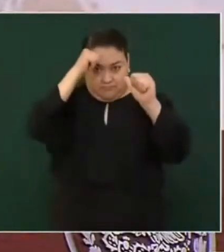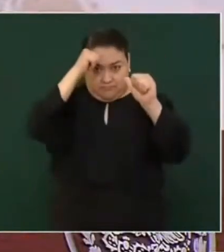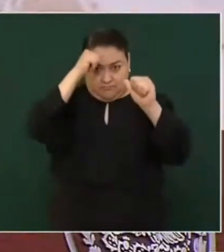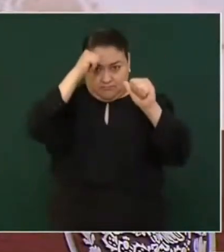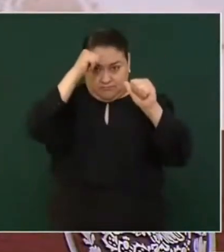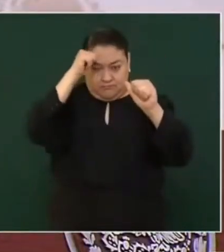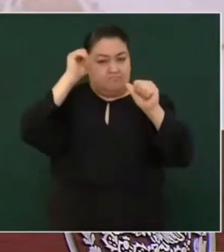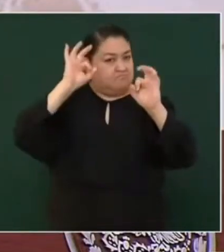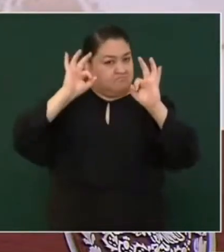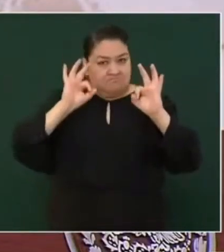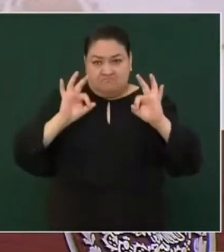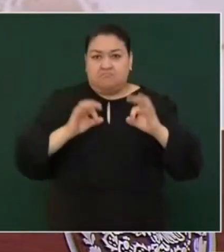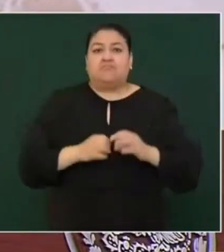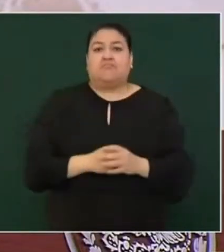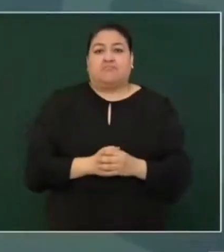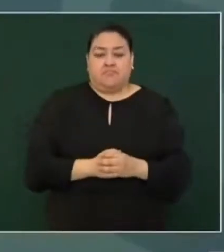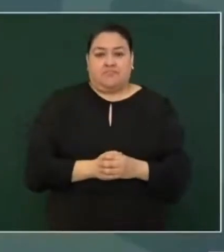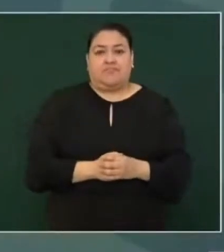política.